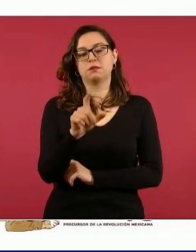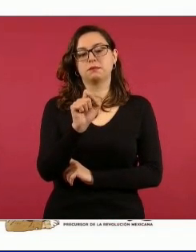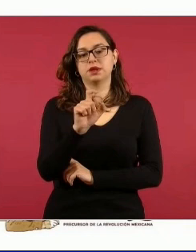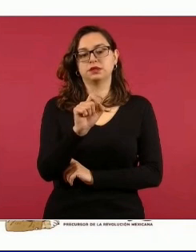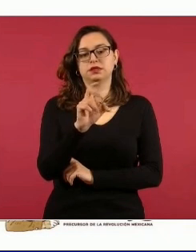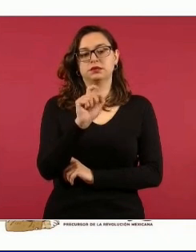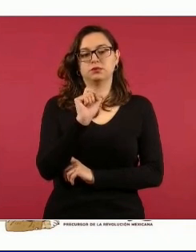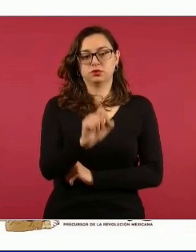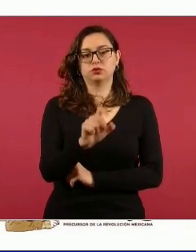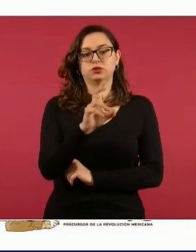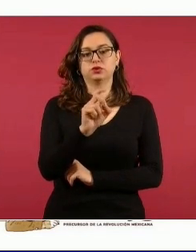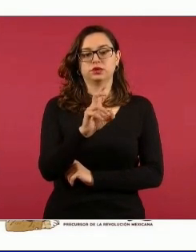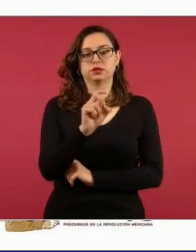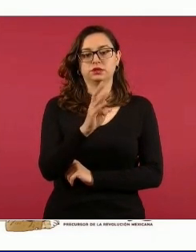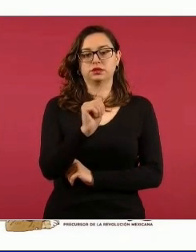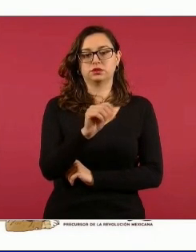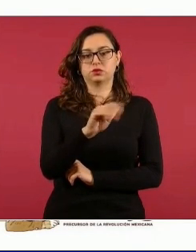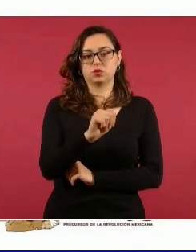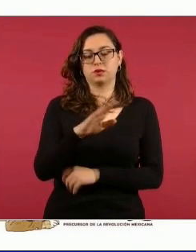Jalisco. Las más caras,